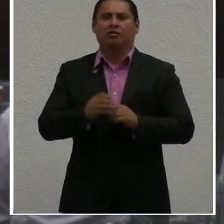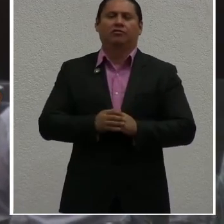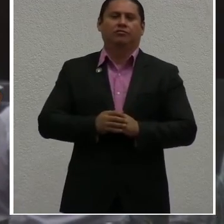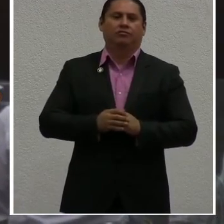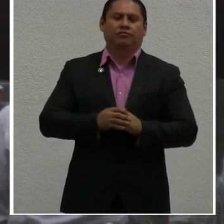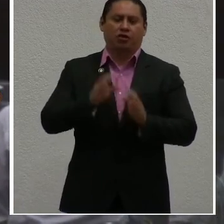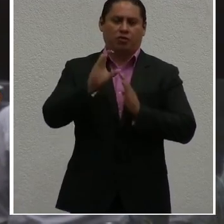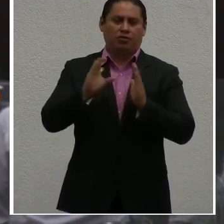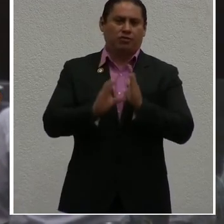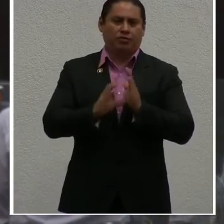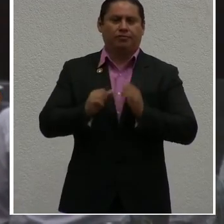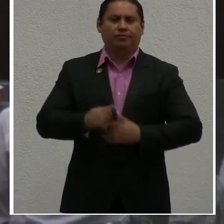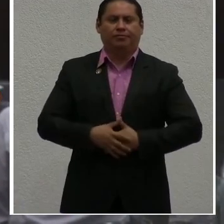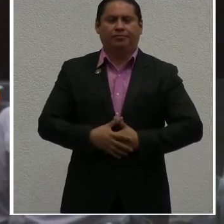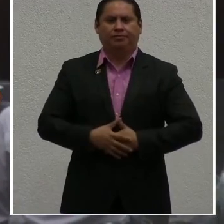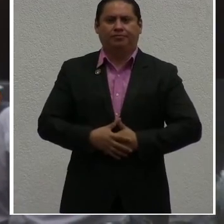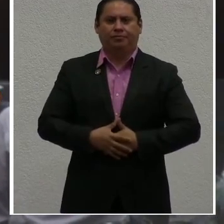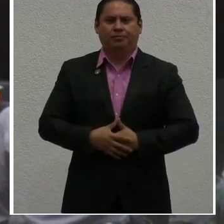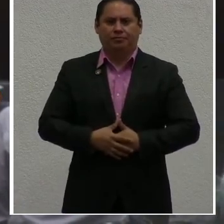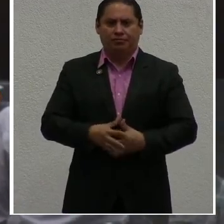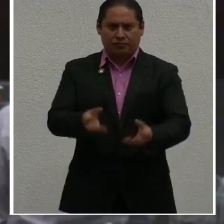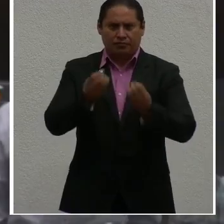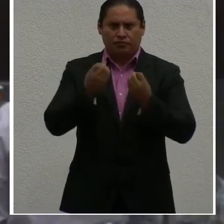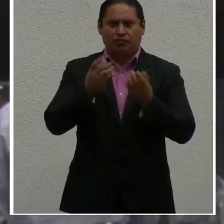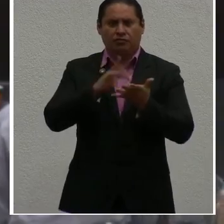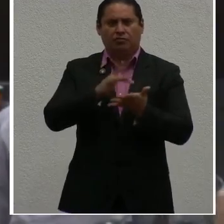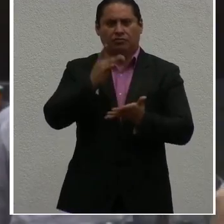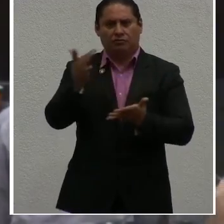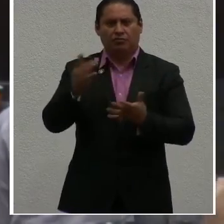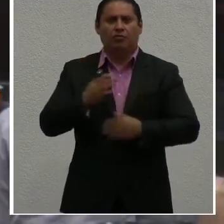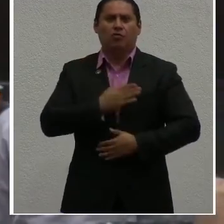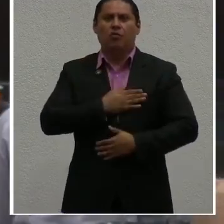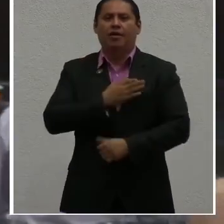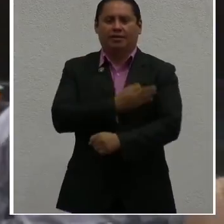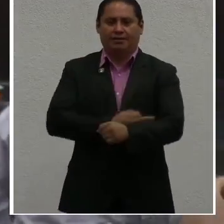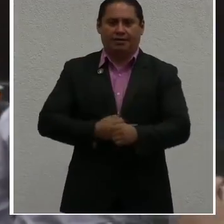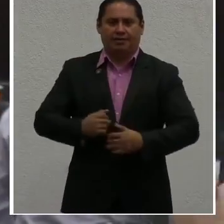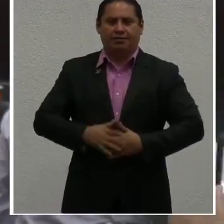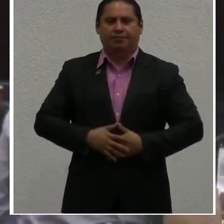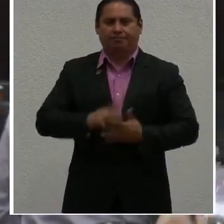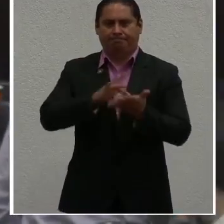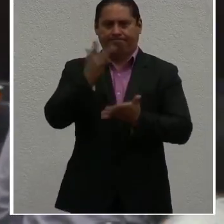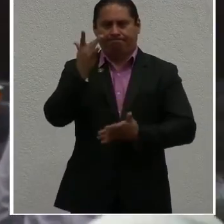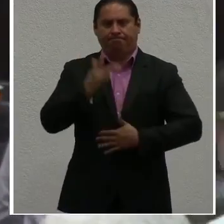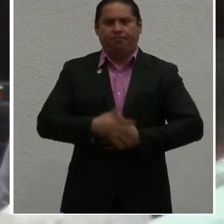constitucional. Muchísimas gracias. Tengan todos muy buenas tardes.